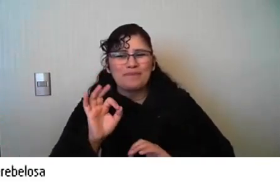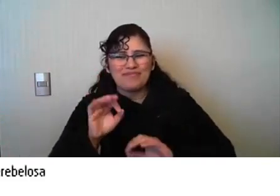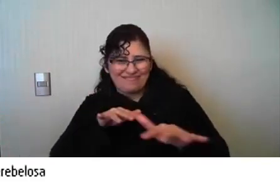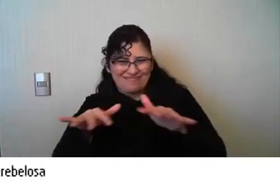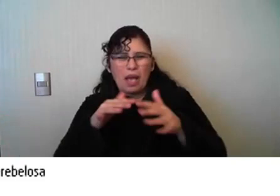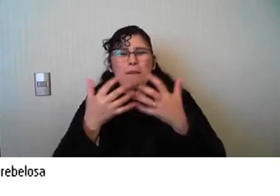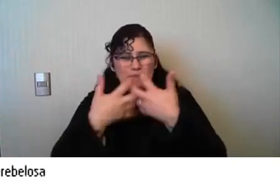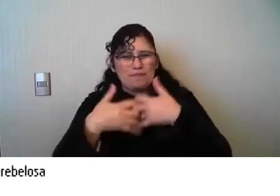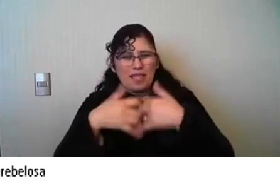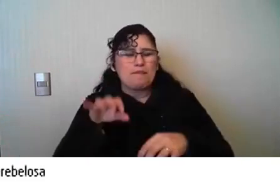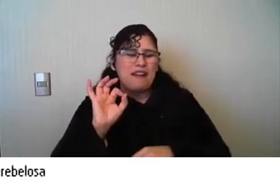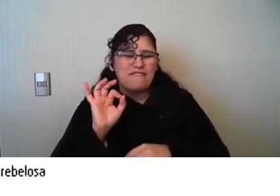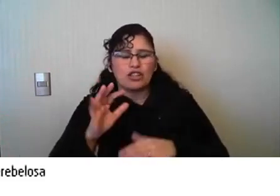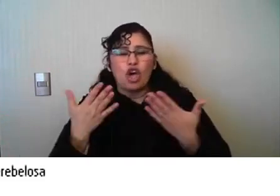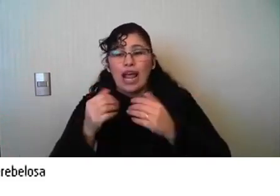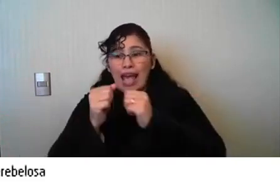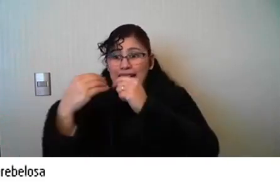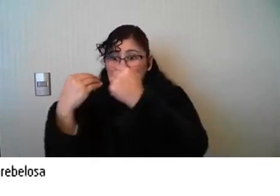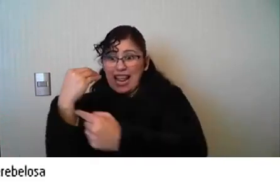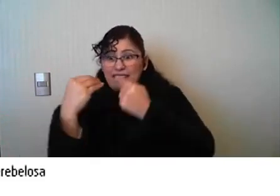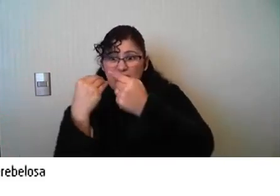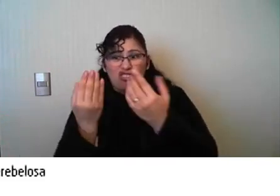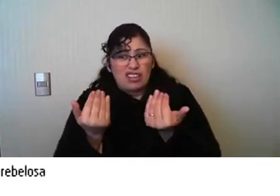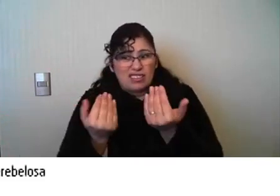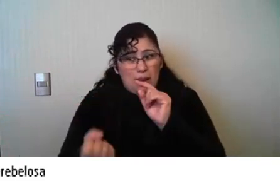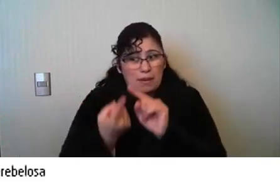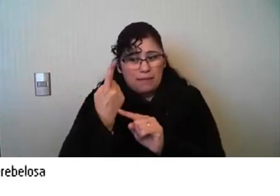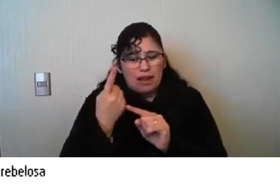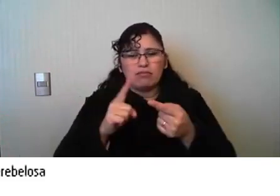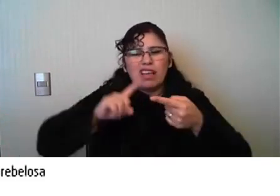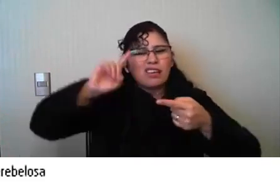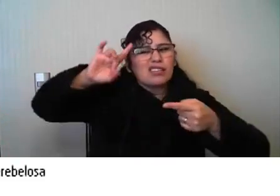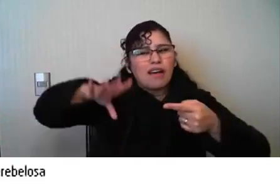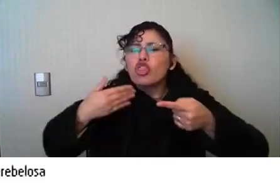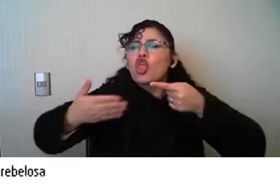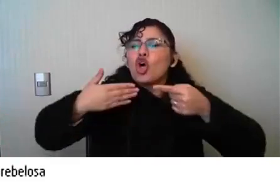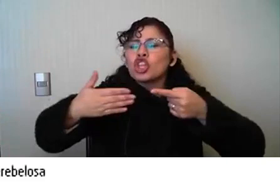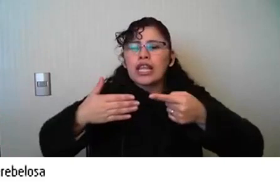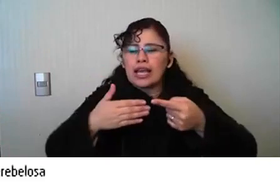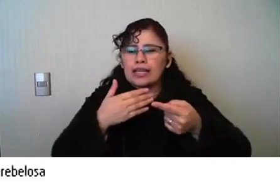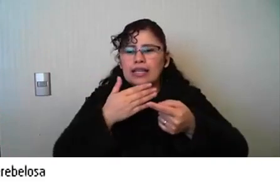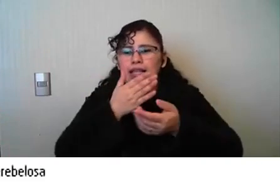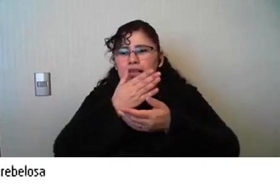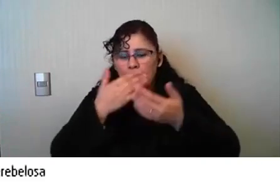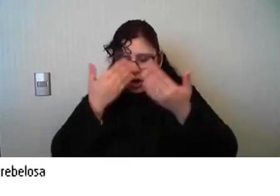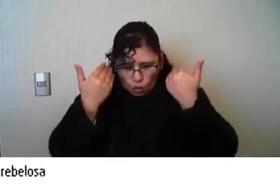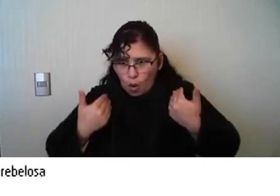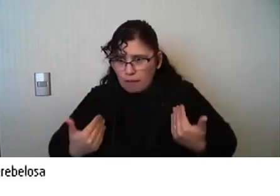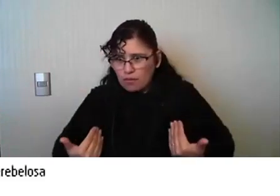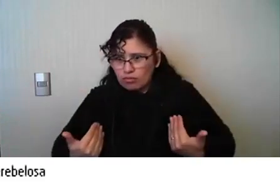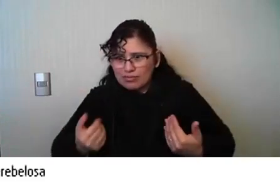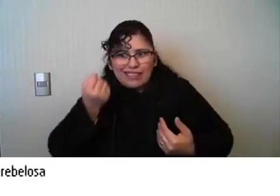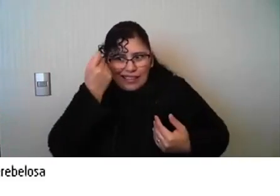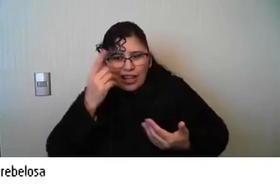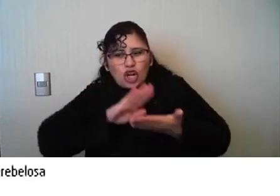está necesitando o requiere, uno, saber dónde están los distintos segmentos corporales y cómo